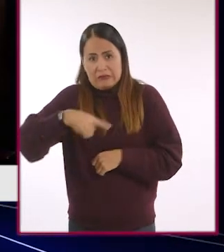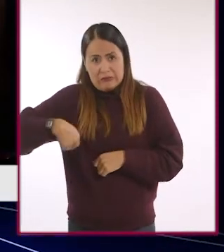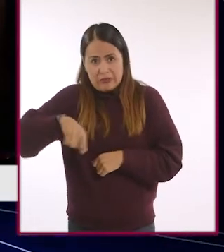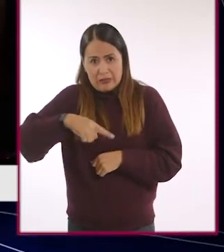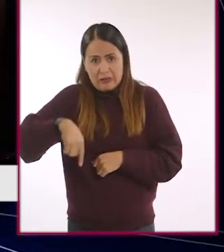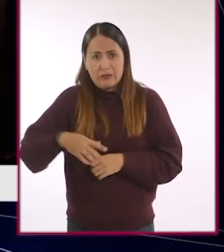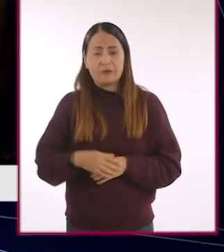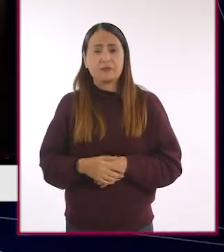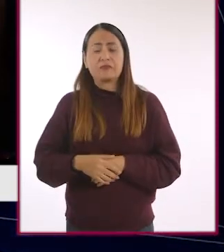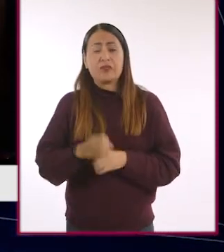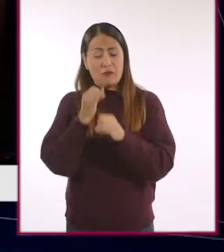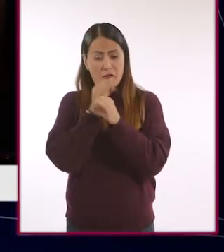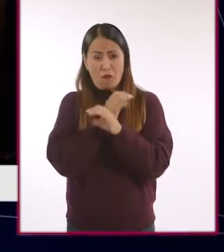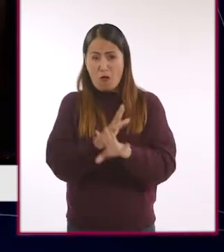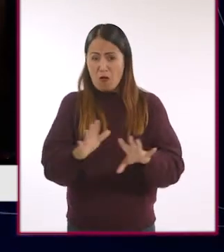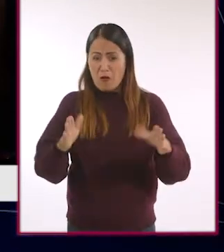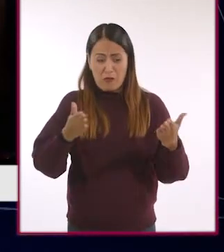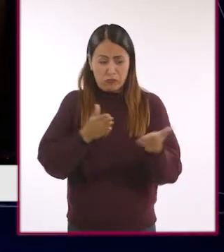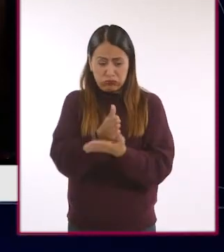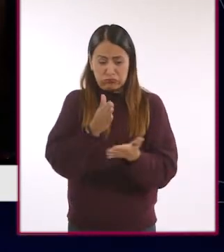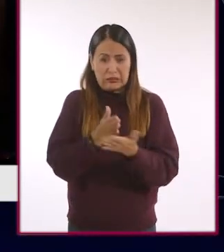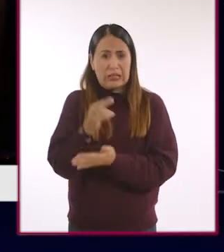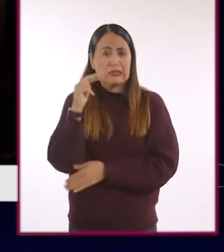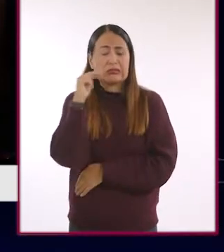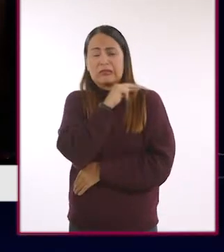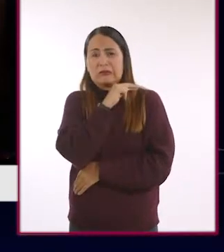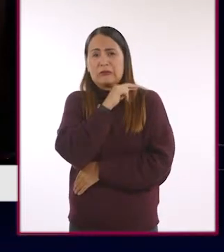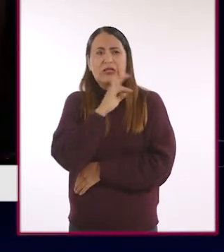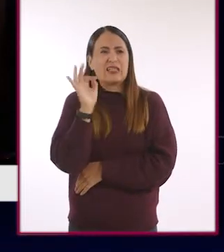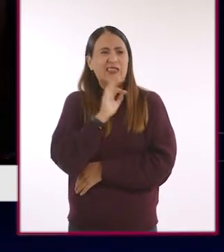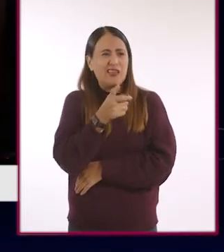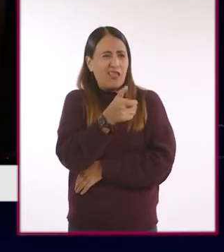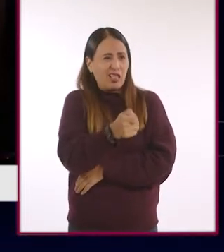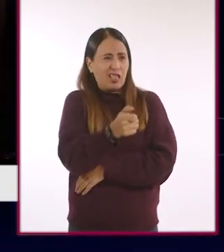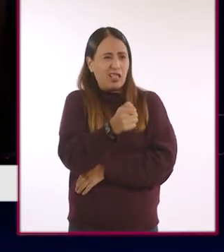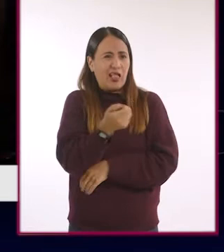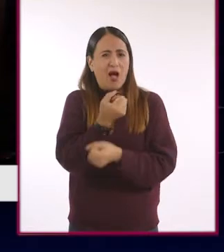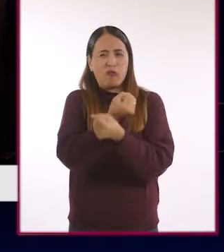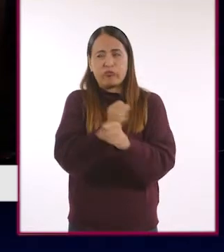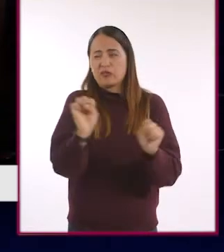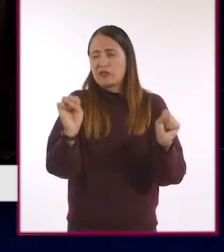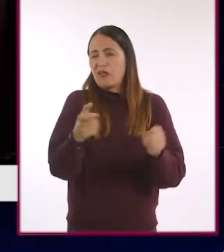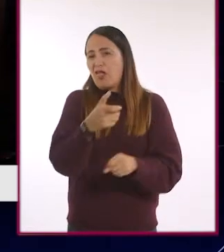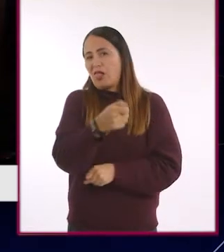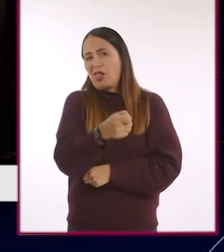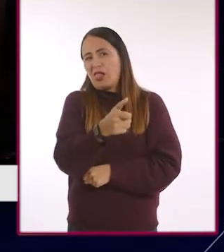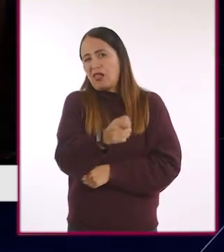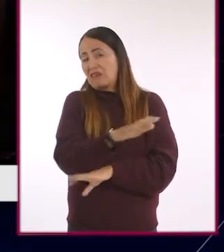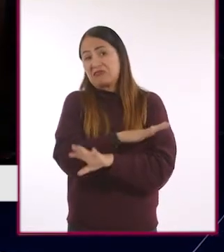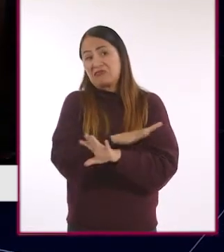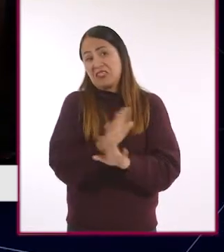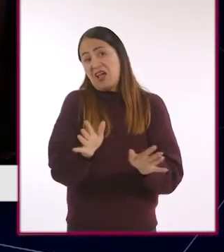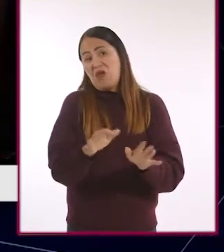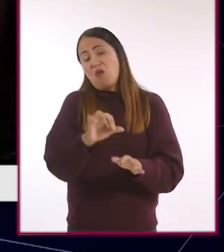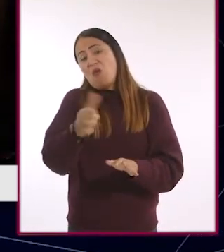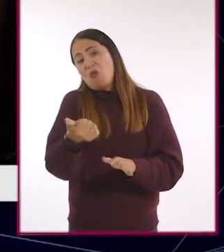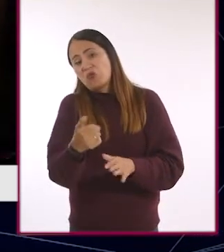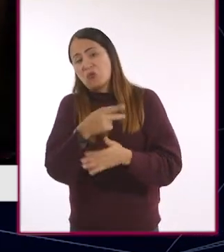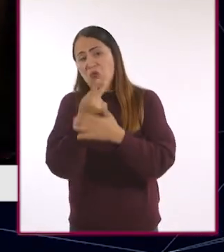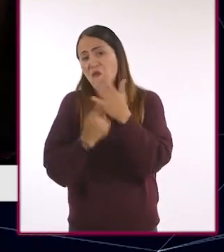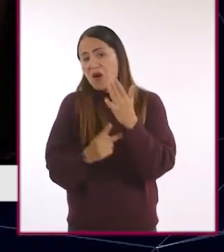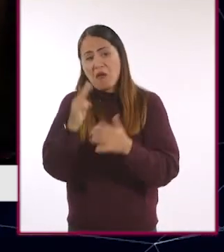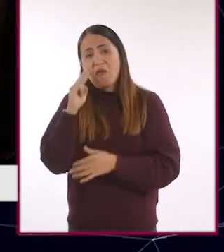acceso a la información rápida, ¿no? Entonces, si no les gusta algo, le cambian, ¿no? Simplemente hacen swipe con su dedo y ya ven otra cosa